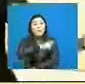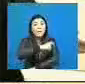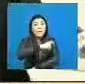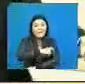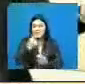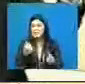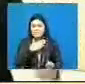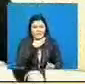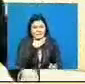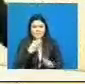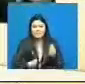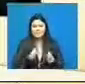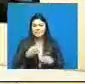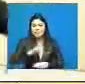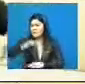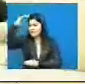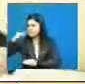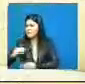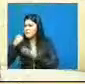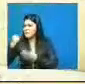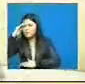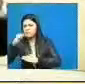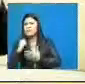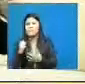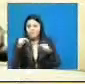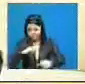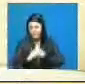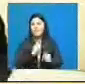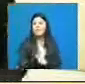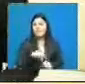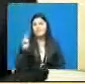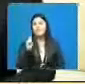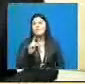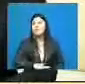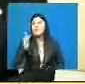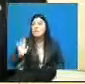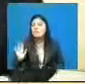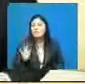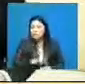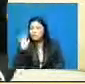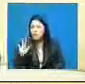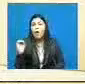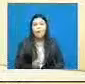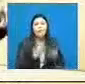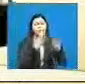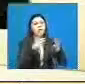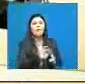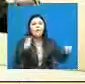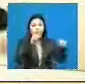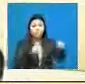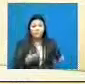para eso tiene que recortar el presupuesto, como lo hicimos en febrero de este año sin titubeos, o presentarle al honorable Congreso de la República